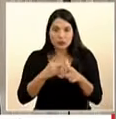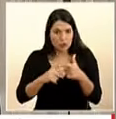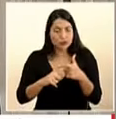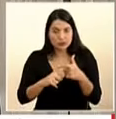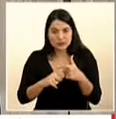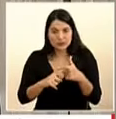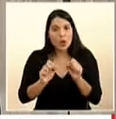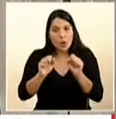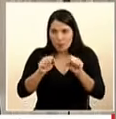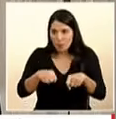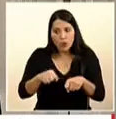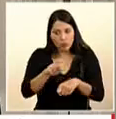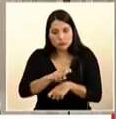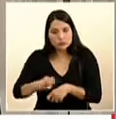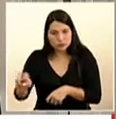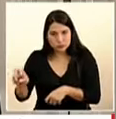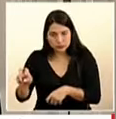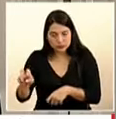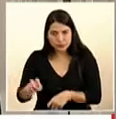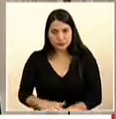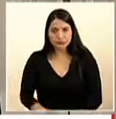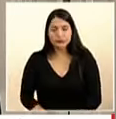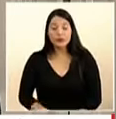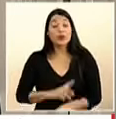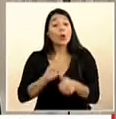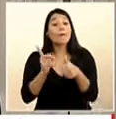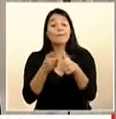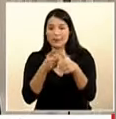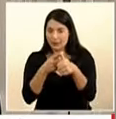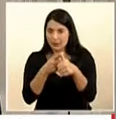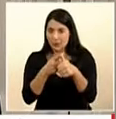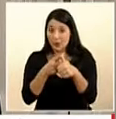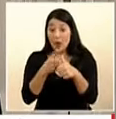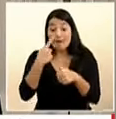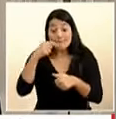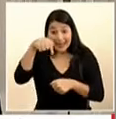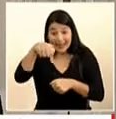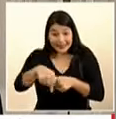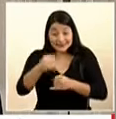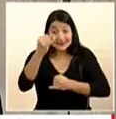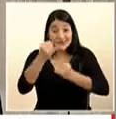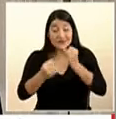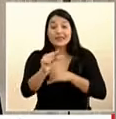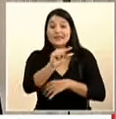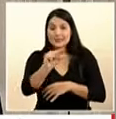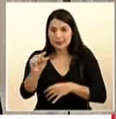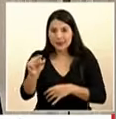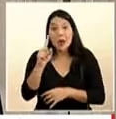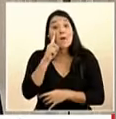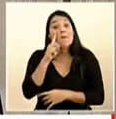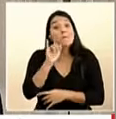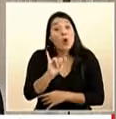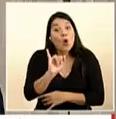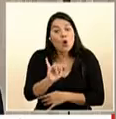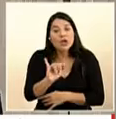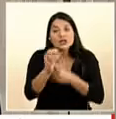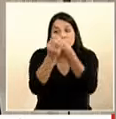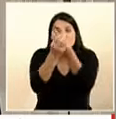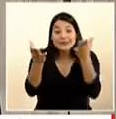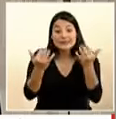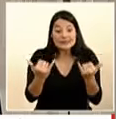hacer los traslados lo primero es para este fin de semana y por eso lo anunciamos con